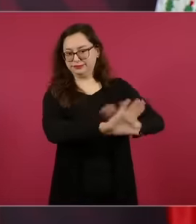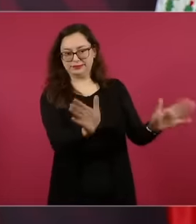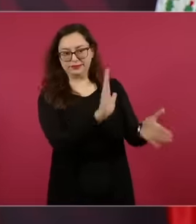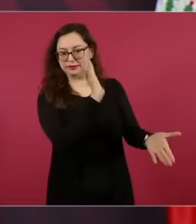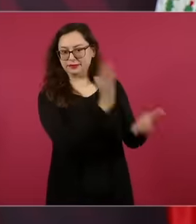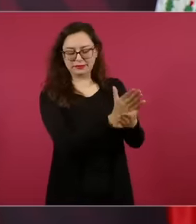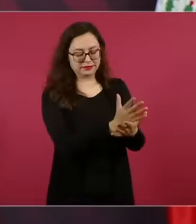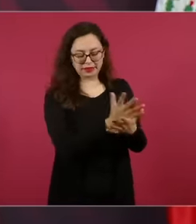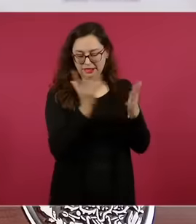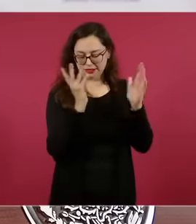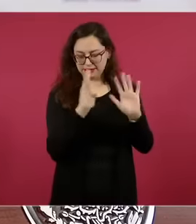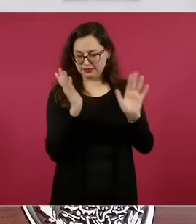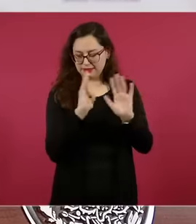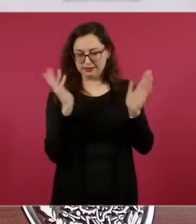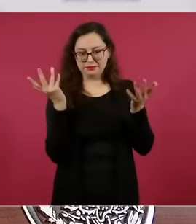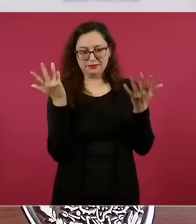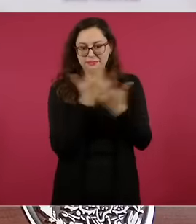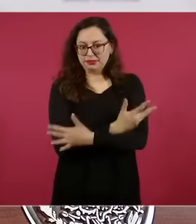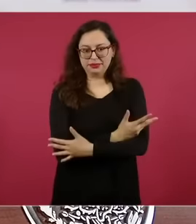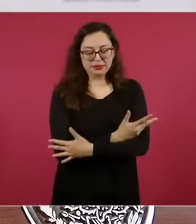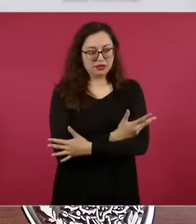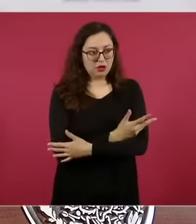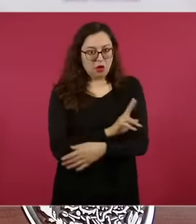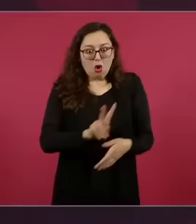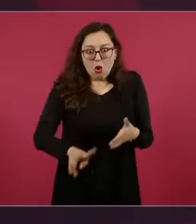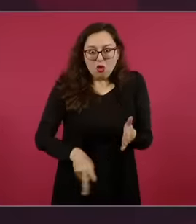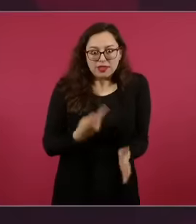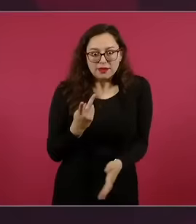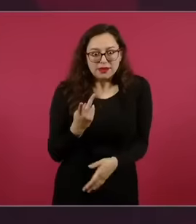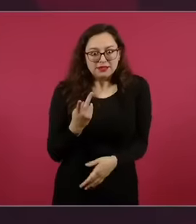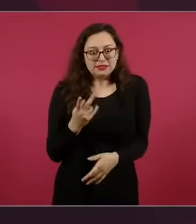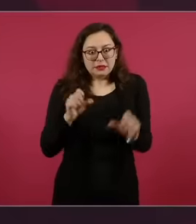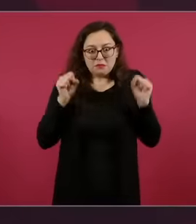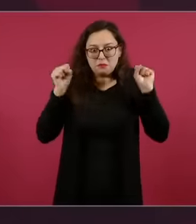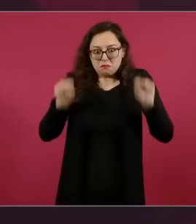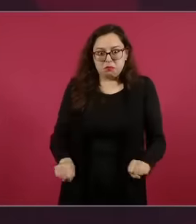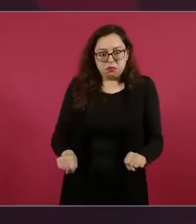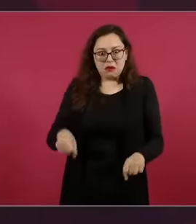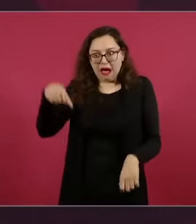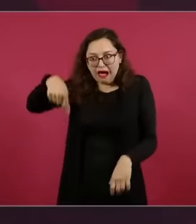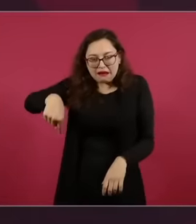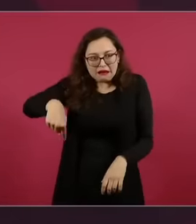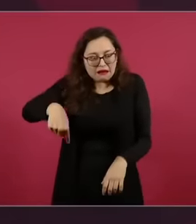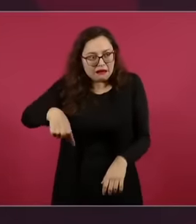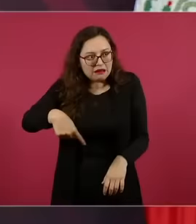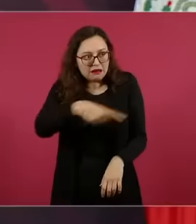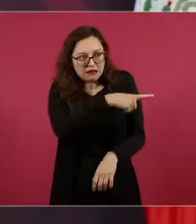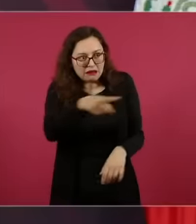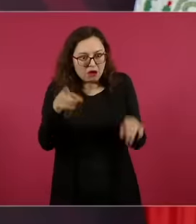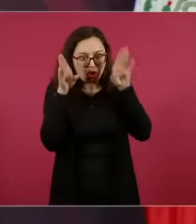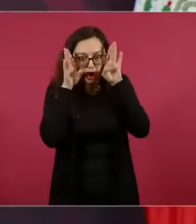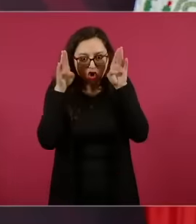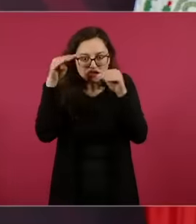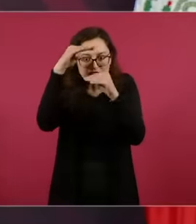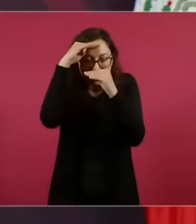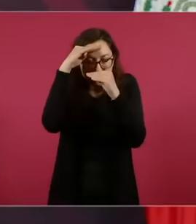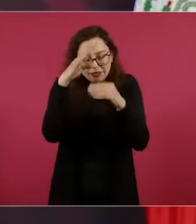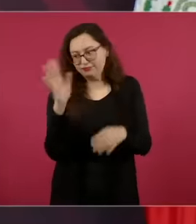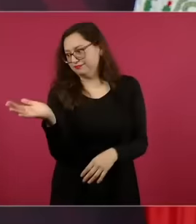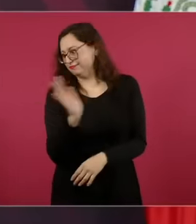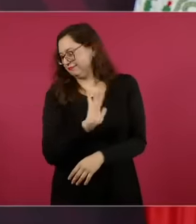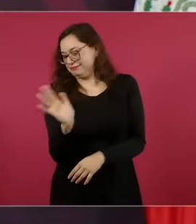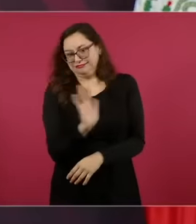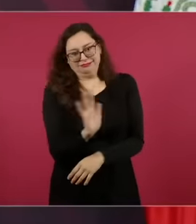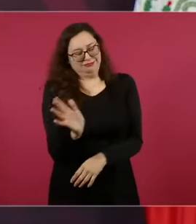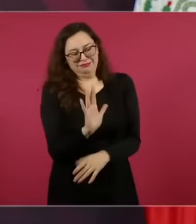terrible, el que se impusiera el conservadurismo, porque son nefastos,